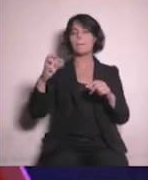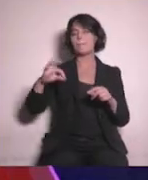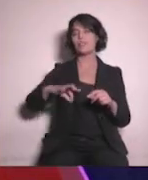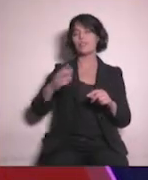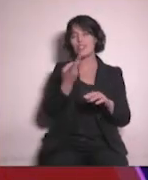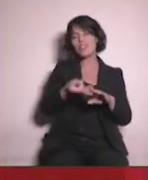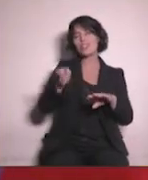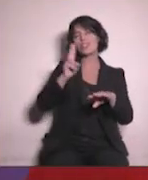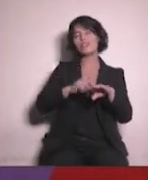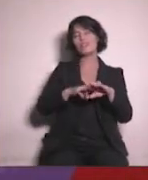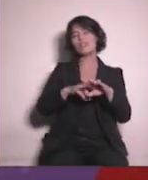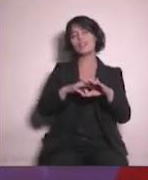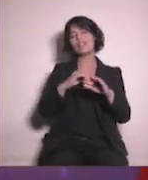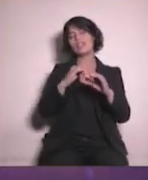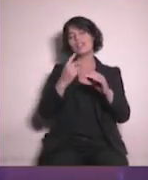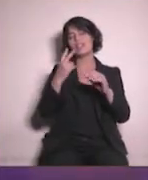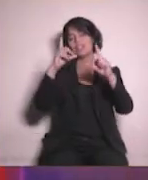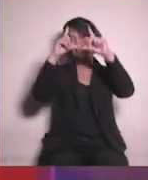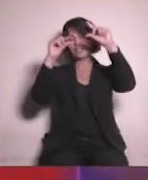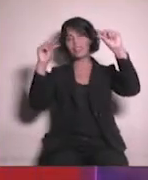estado en el índice mundial.